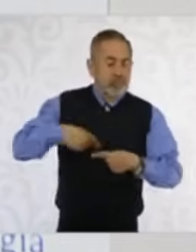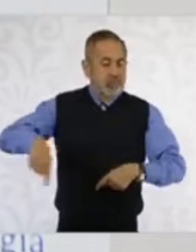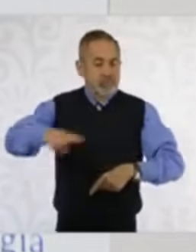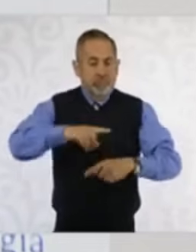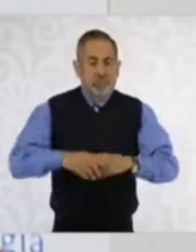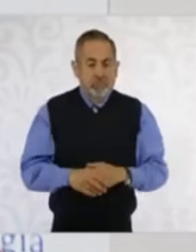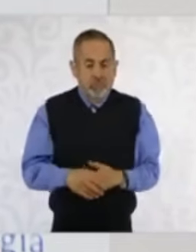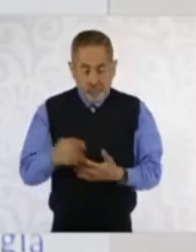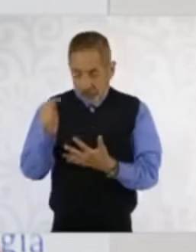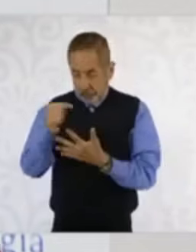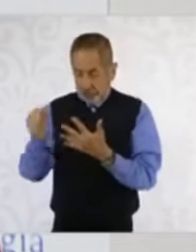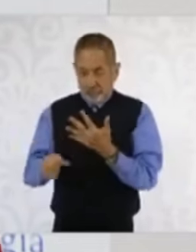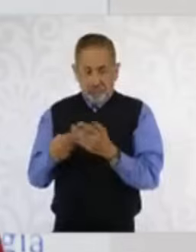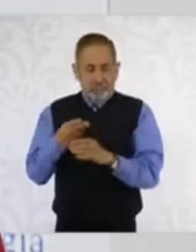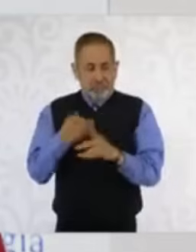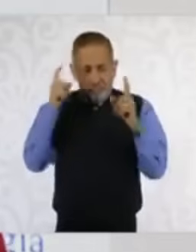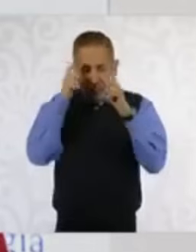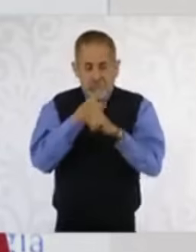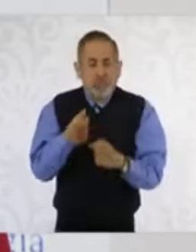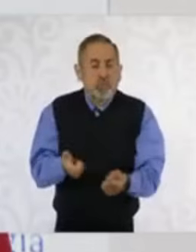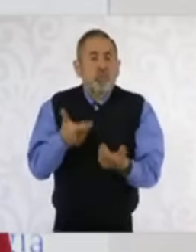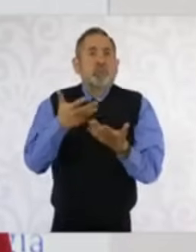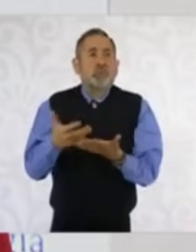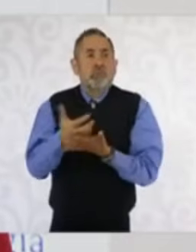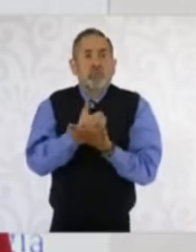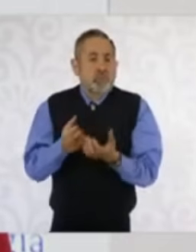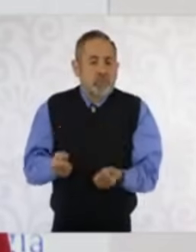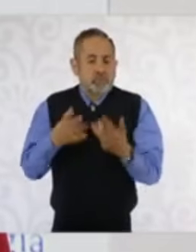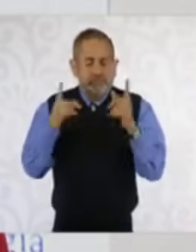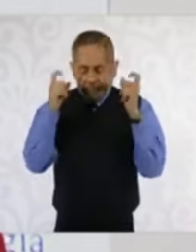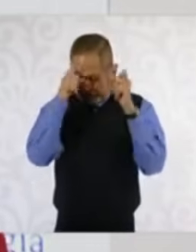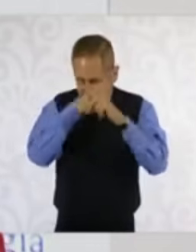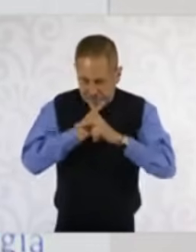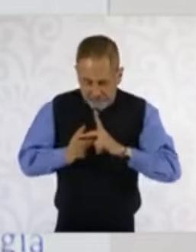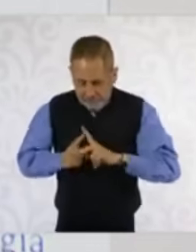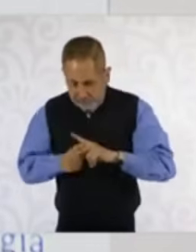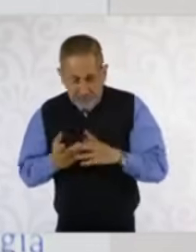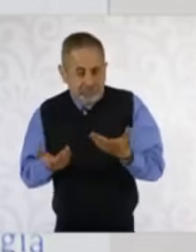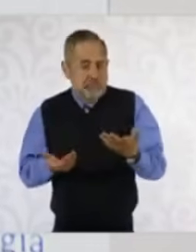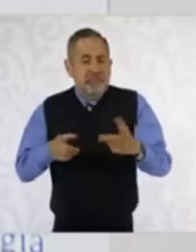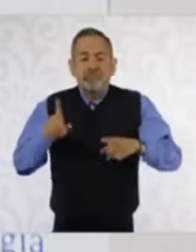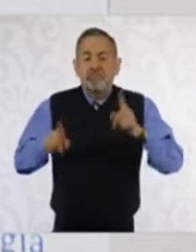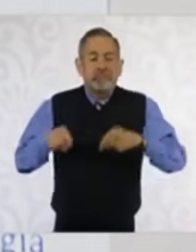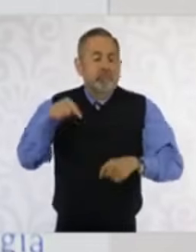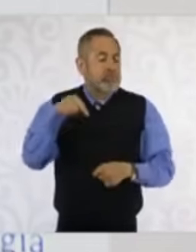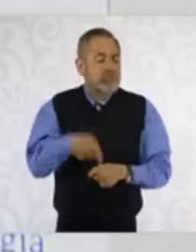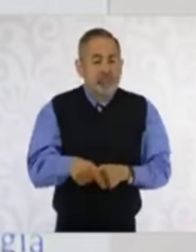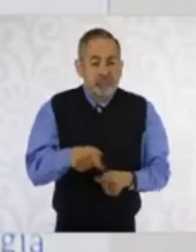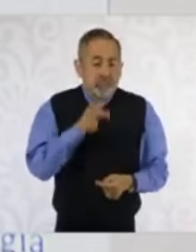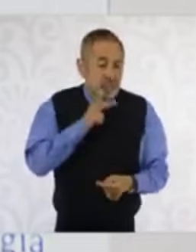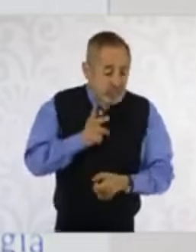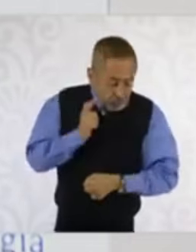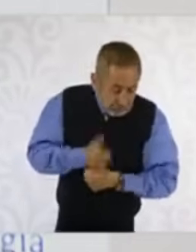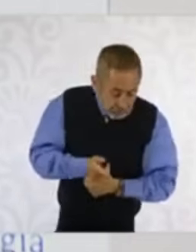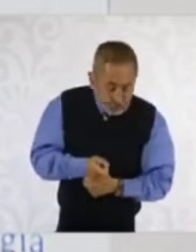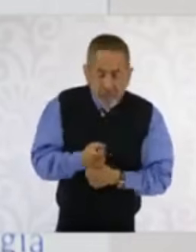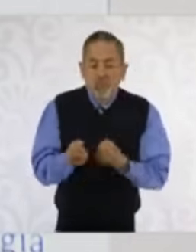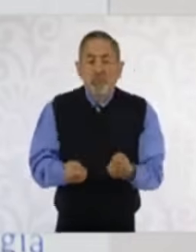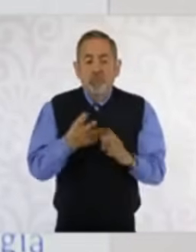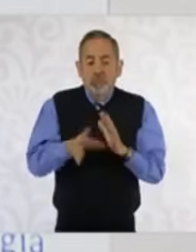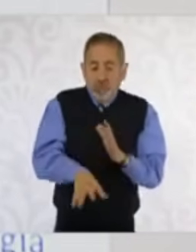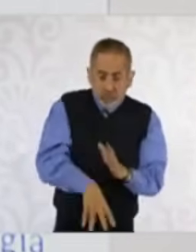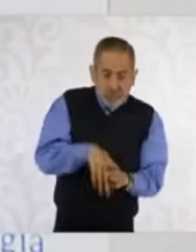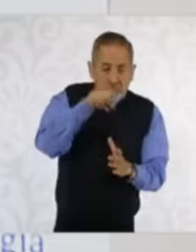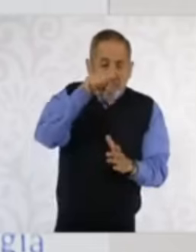para el próximo año, y así cada año, más o menos el 12%, hasta alcanzar el objetivo. Imagínense. Eso sería